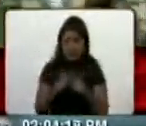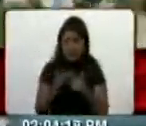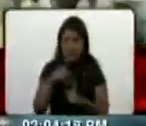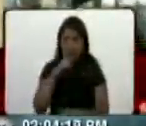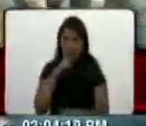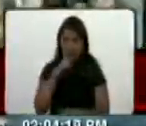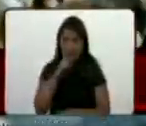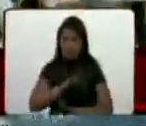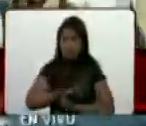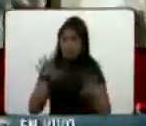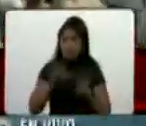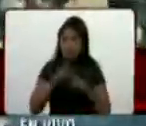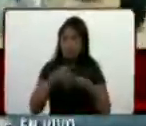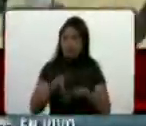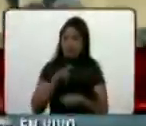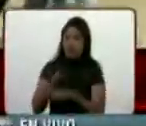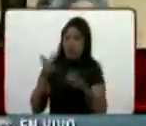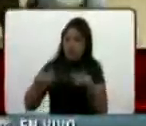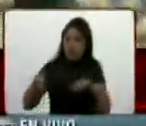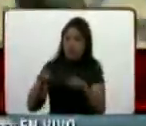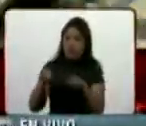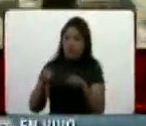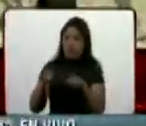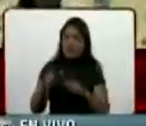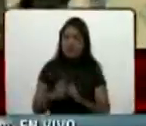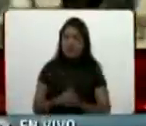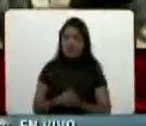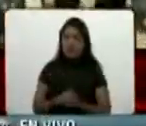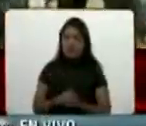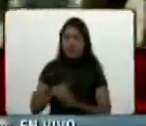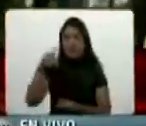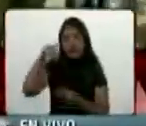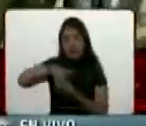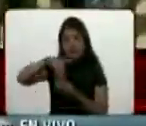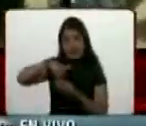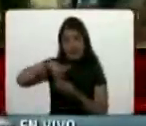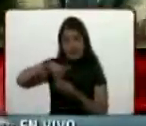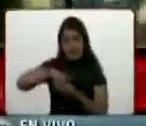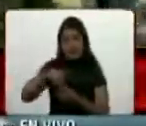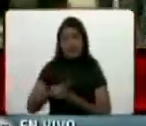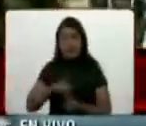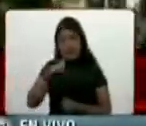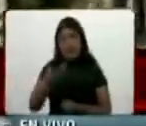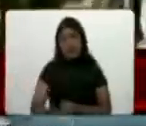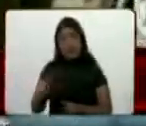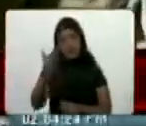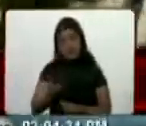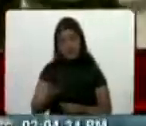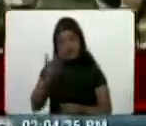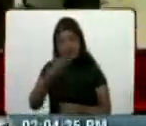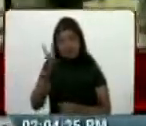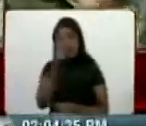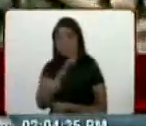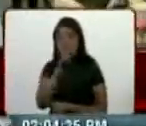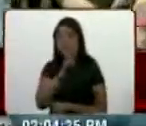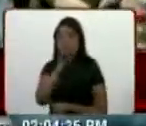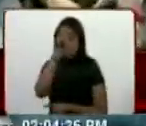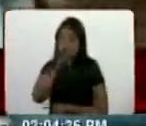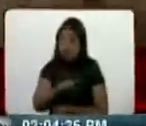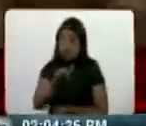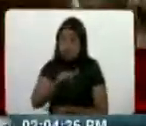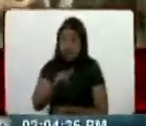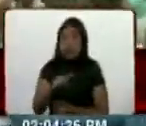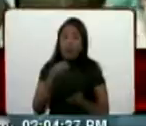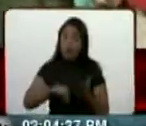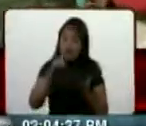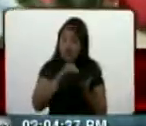ya movilizándose al punto donde va a realizar su derecho a voto. Importante. Venezuela hoy está